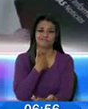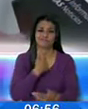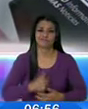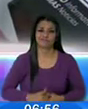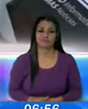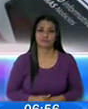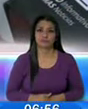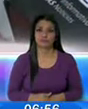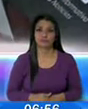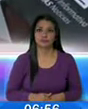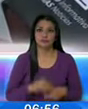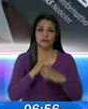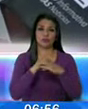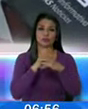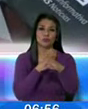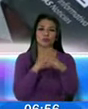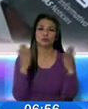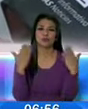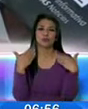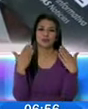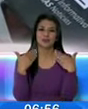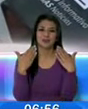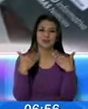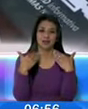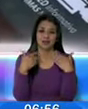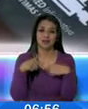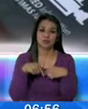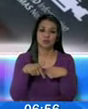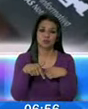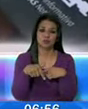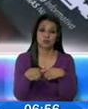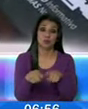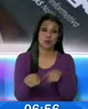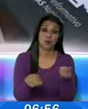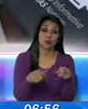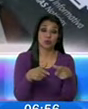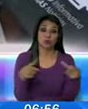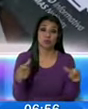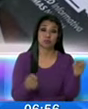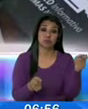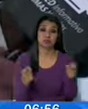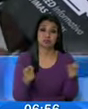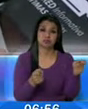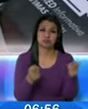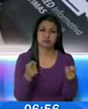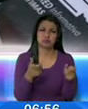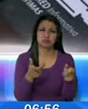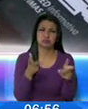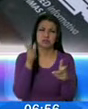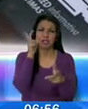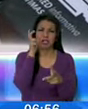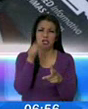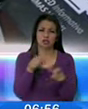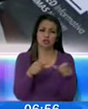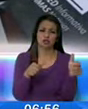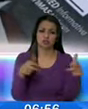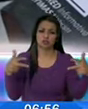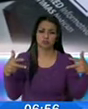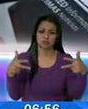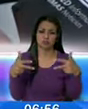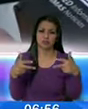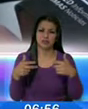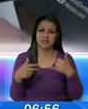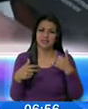un bus que venía de Guayaquil y colisionó al lado, la parte, digamos, izquierda de